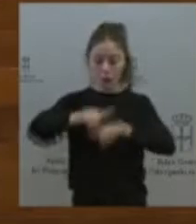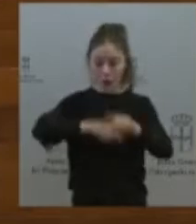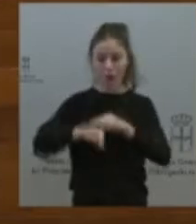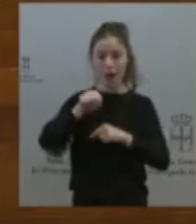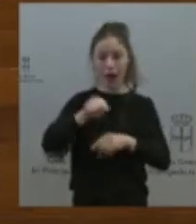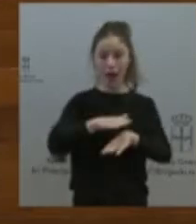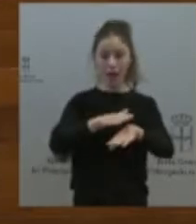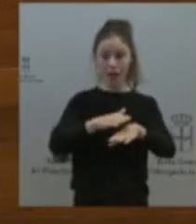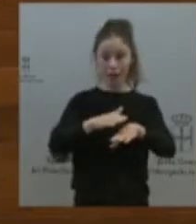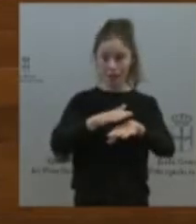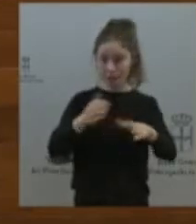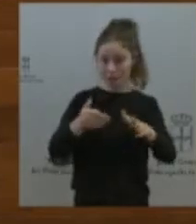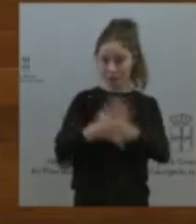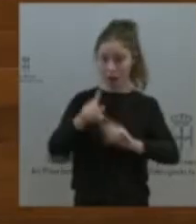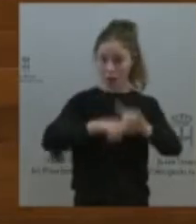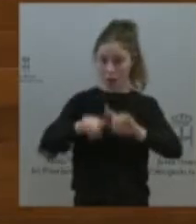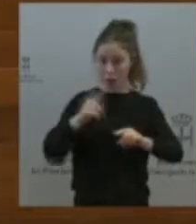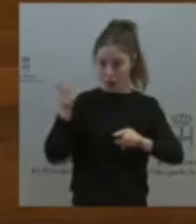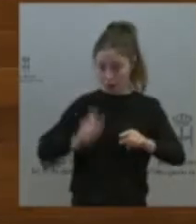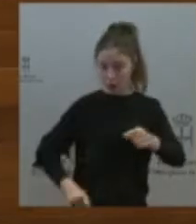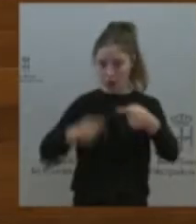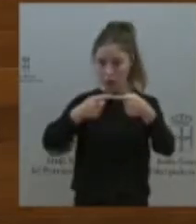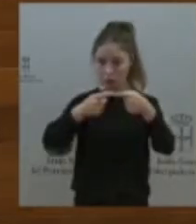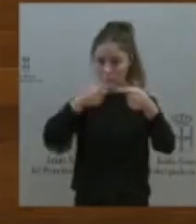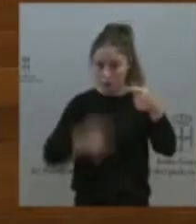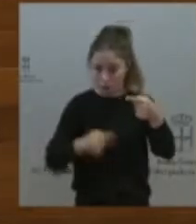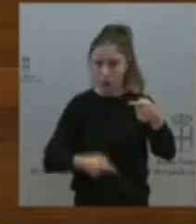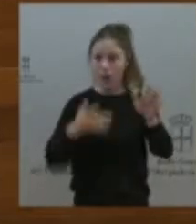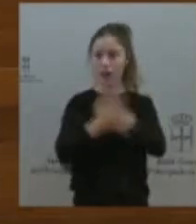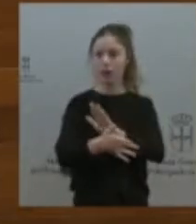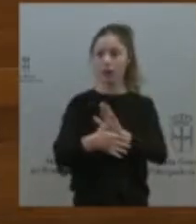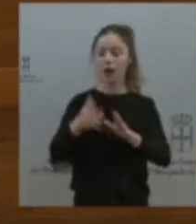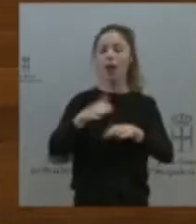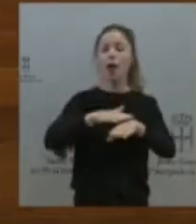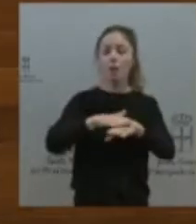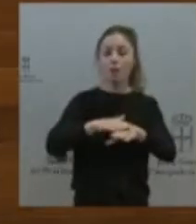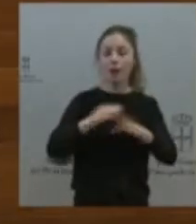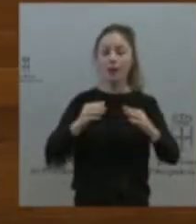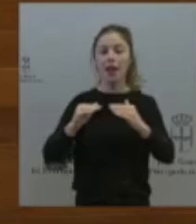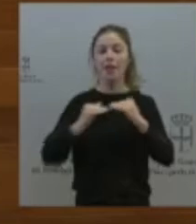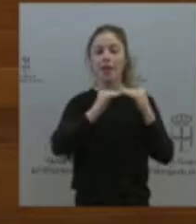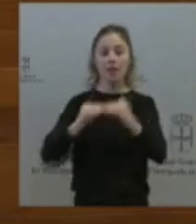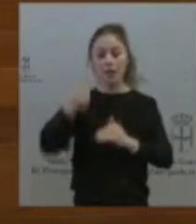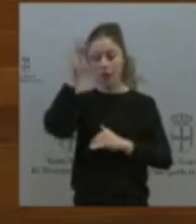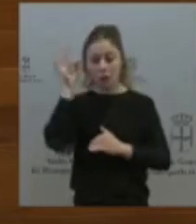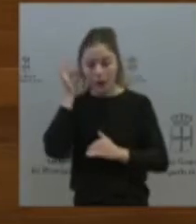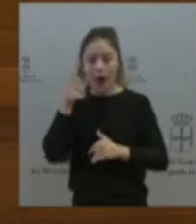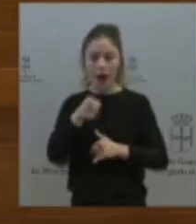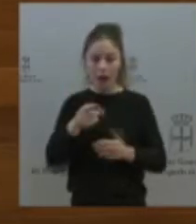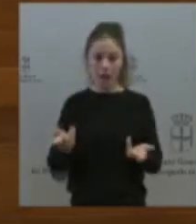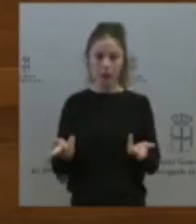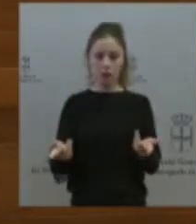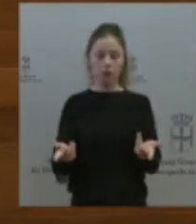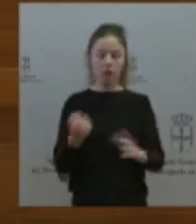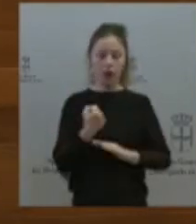base de las cargas de dependencia, está en la base de los problemas de igualdad de nuestra tierra y, por lo tanto, ahí, ¿cómo lo vamos a afrontar? Bueno, pues nosotros defendemos nuestro grupo